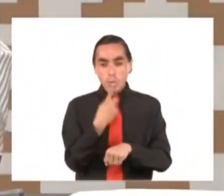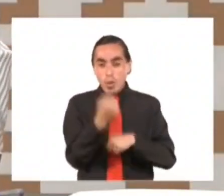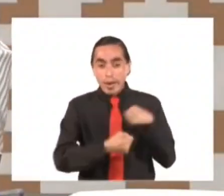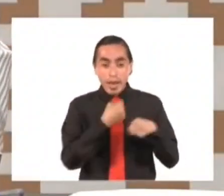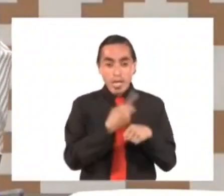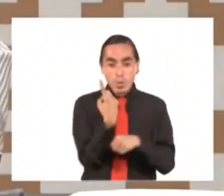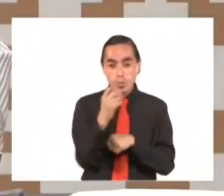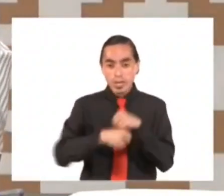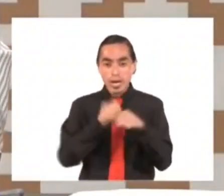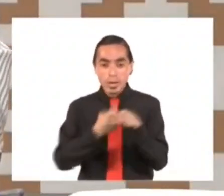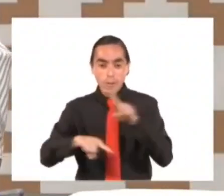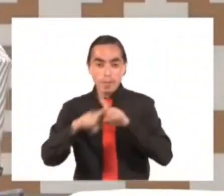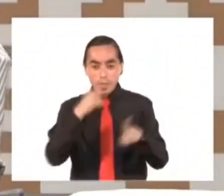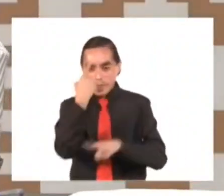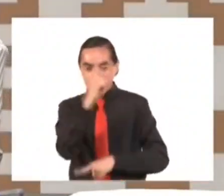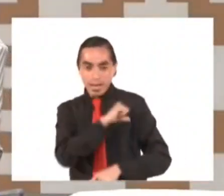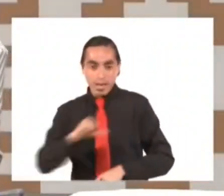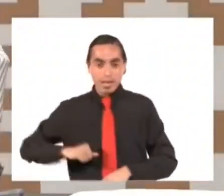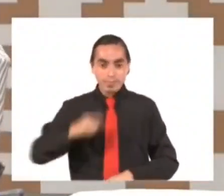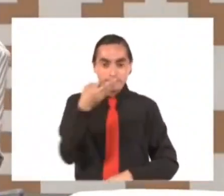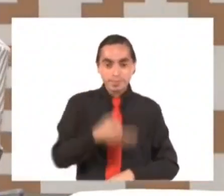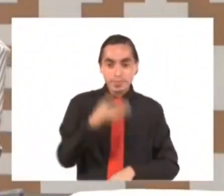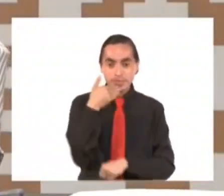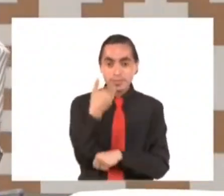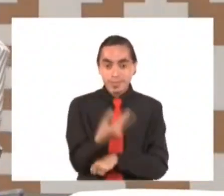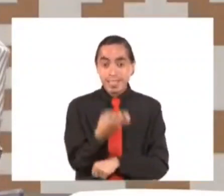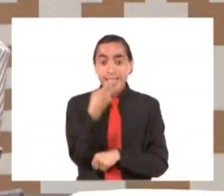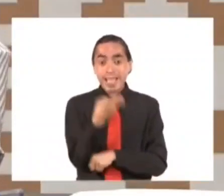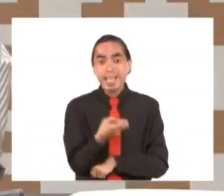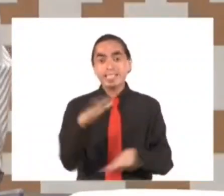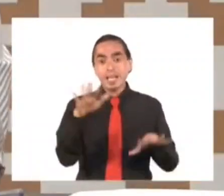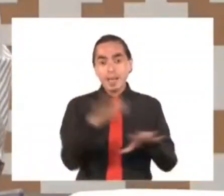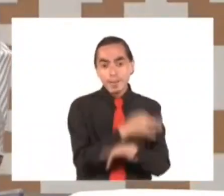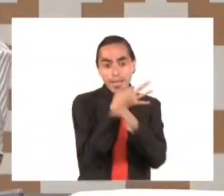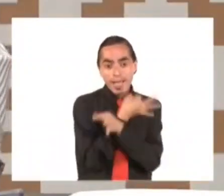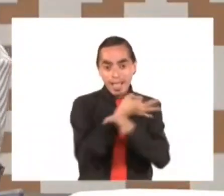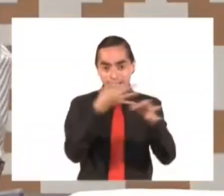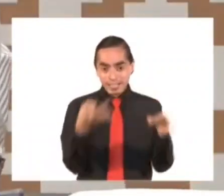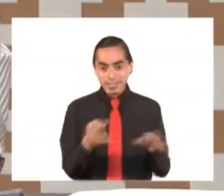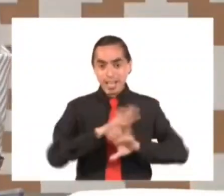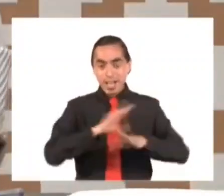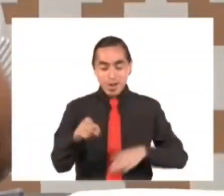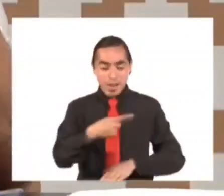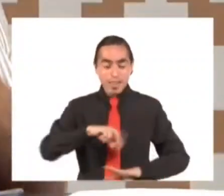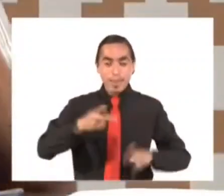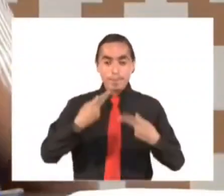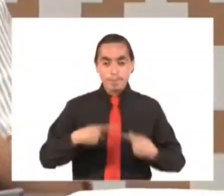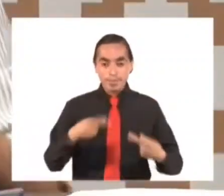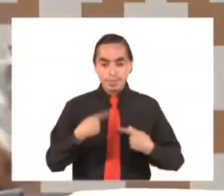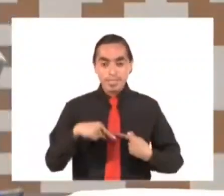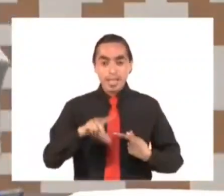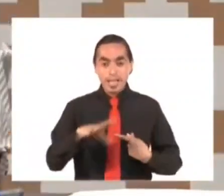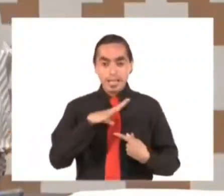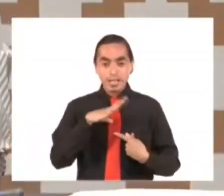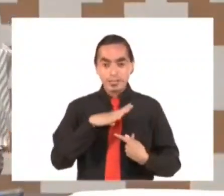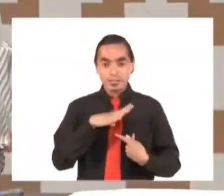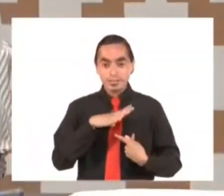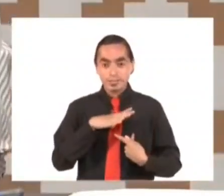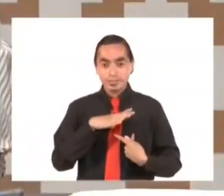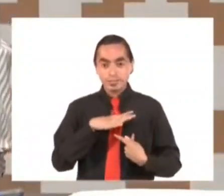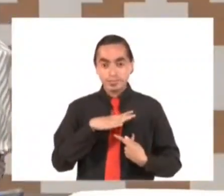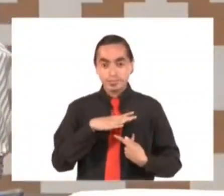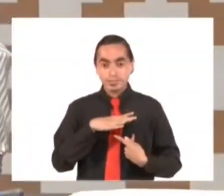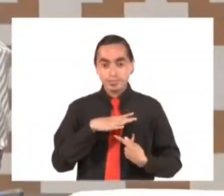año, año y medio para que una alcaldía los aprobara, se transformaron en avisos, en los cuales el ciudadano, el promovente, llena todos y cada